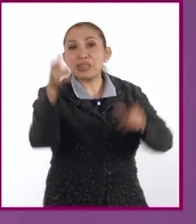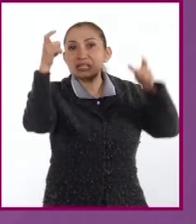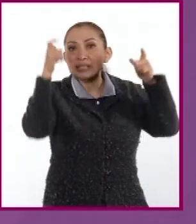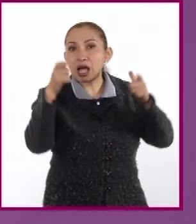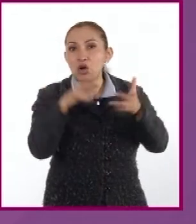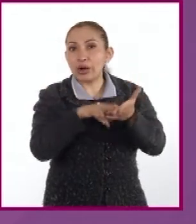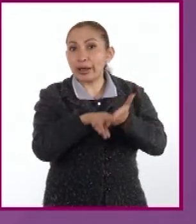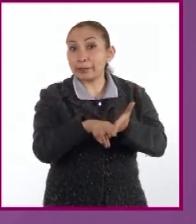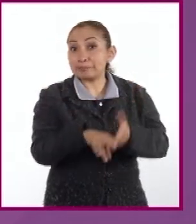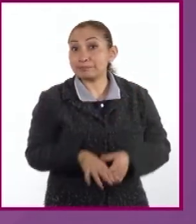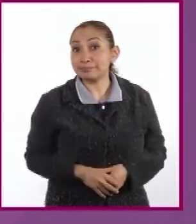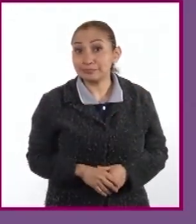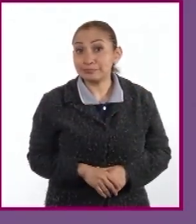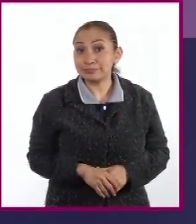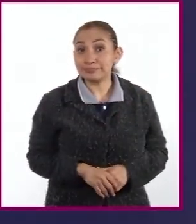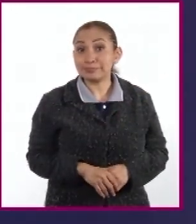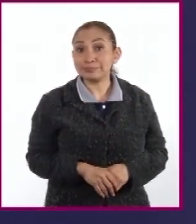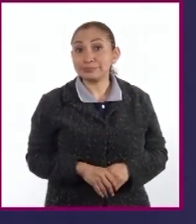Charro Negro.